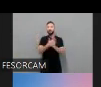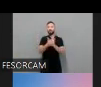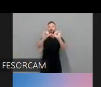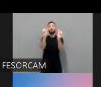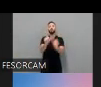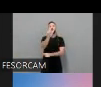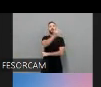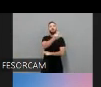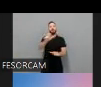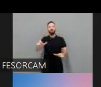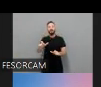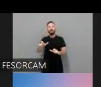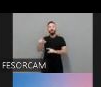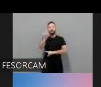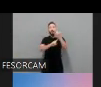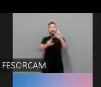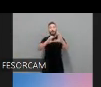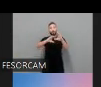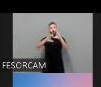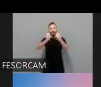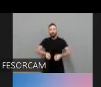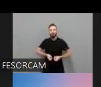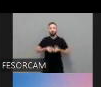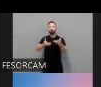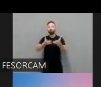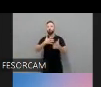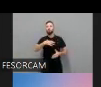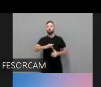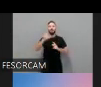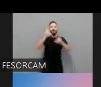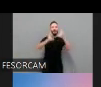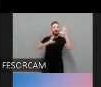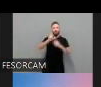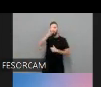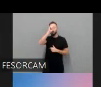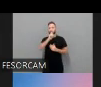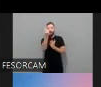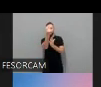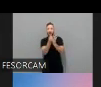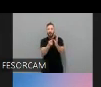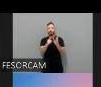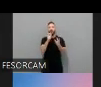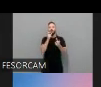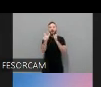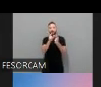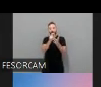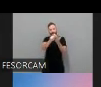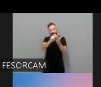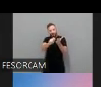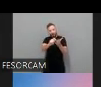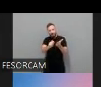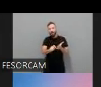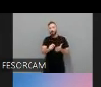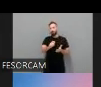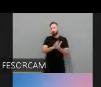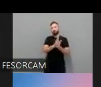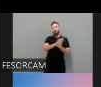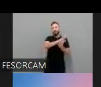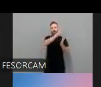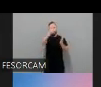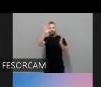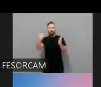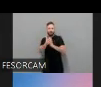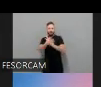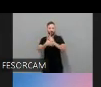personas con dificultades en la comunicación. Pueden ser gestos, imágenes, palabras escritas, iremos viendo a lo largo de este